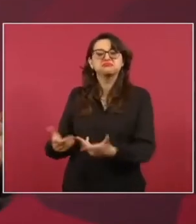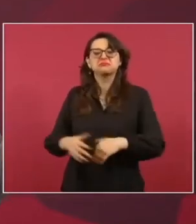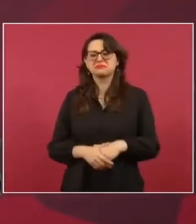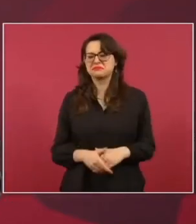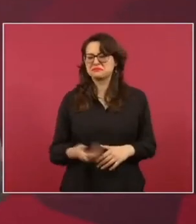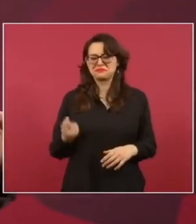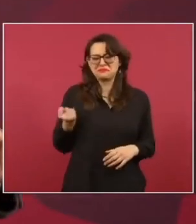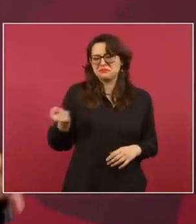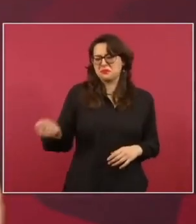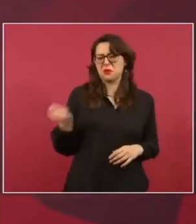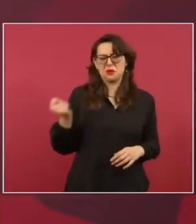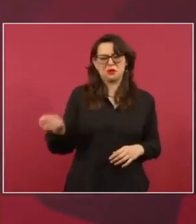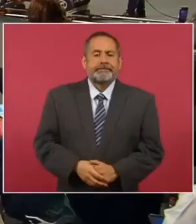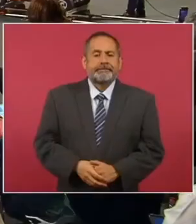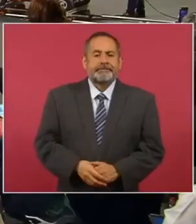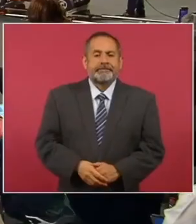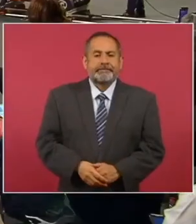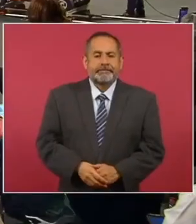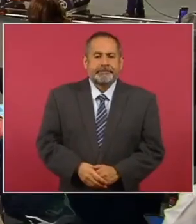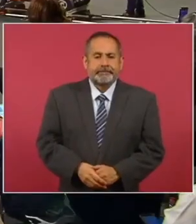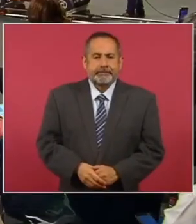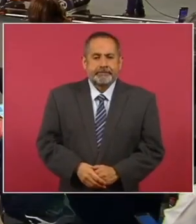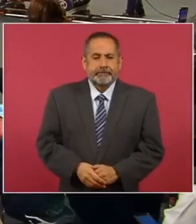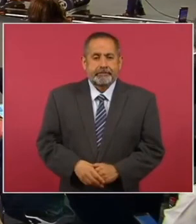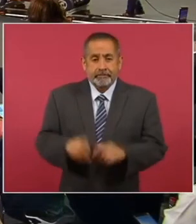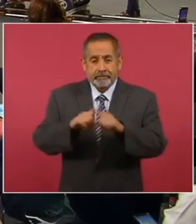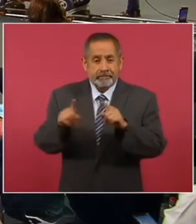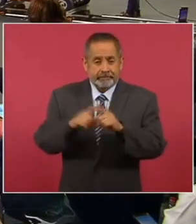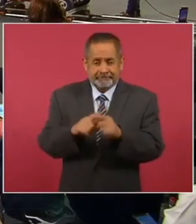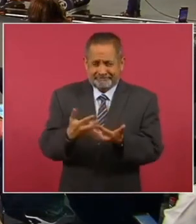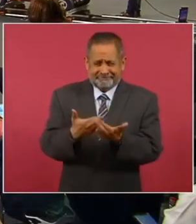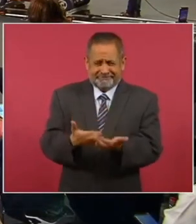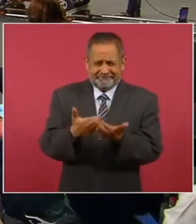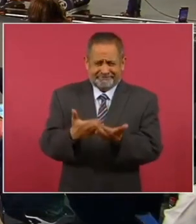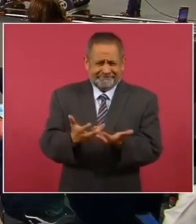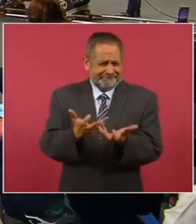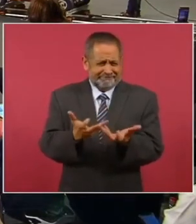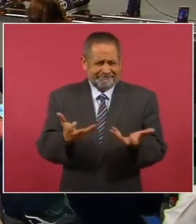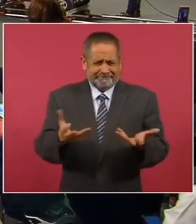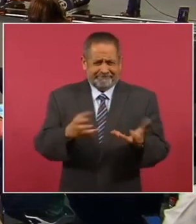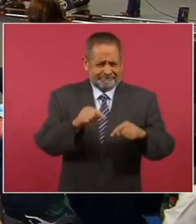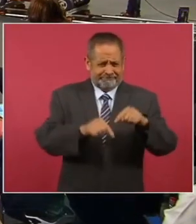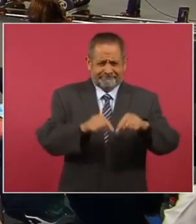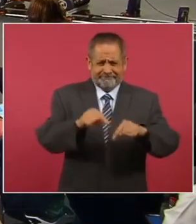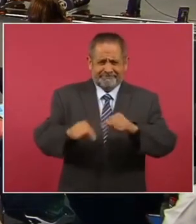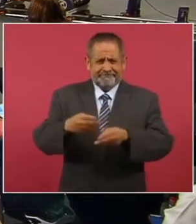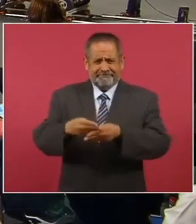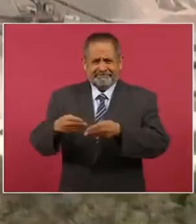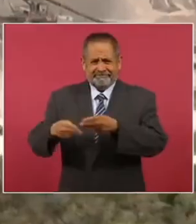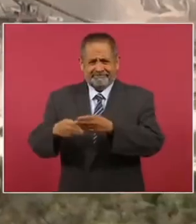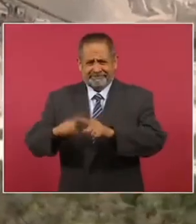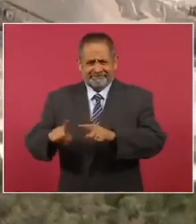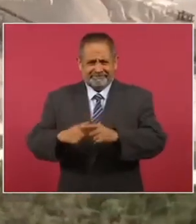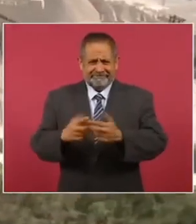ninguna limitación. Todo eso es un banco de material,